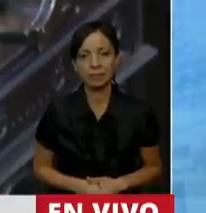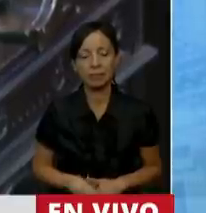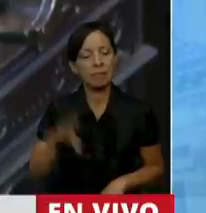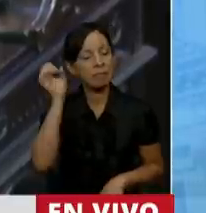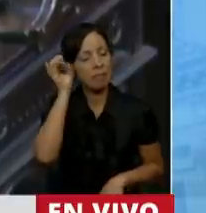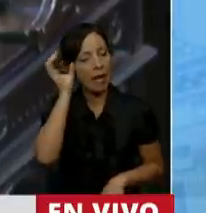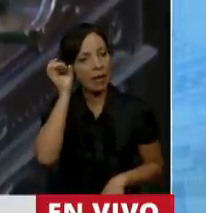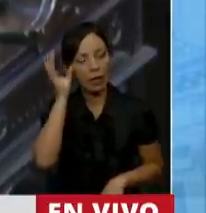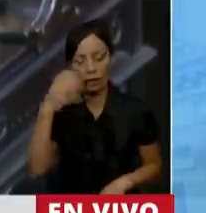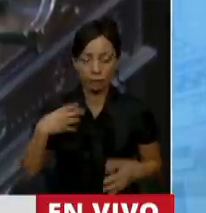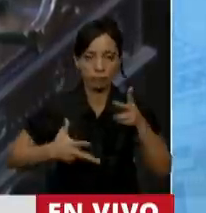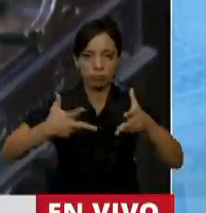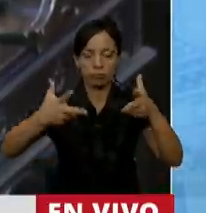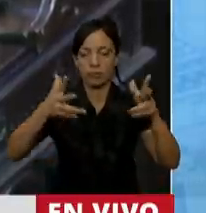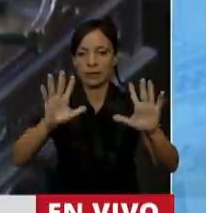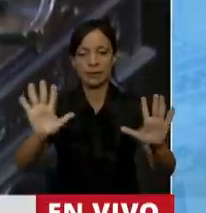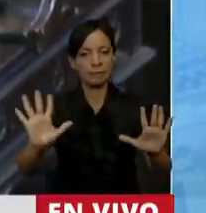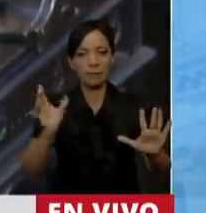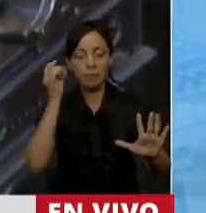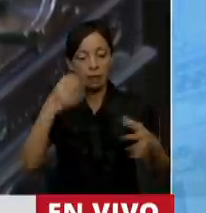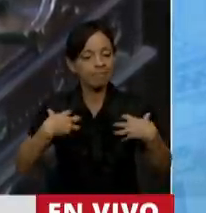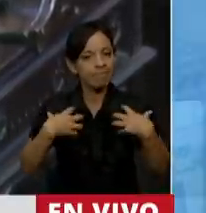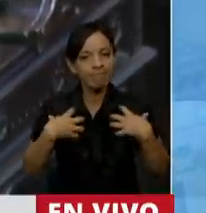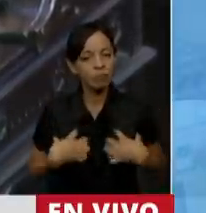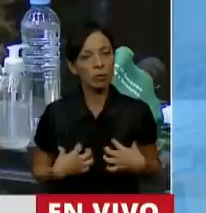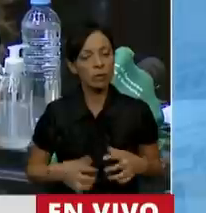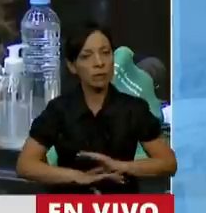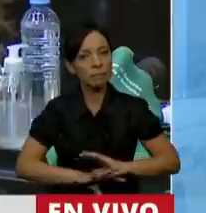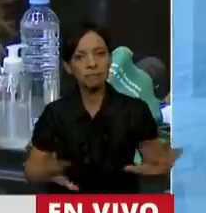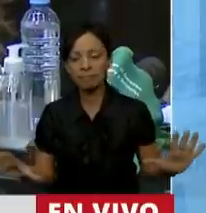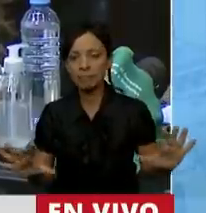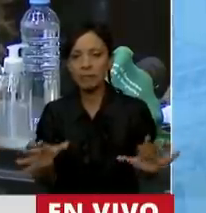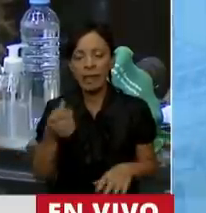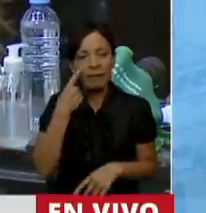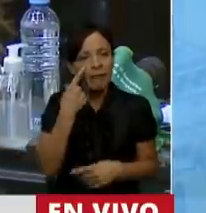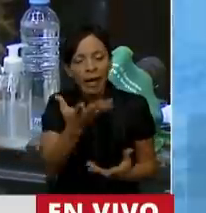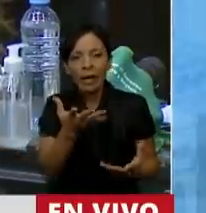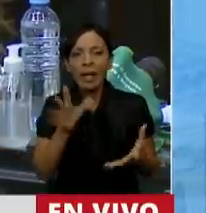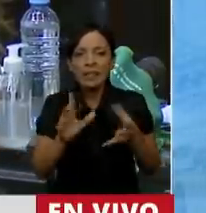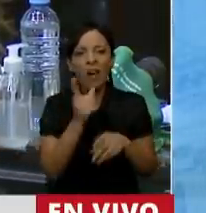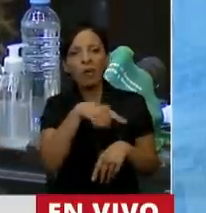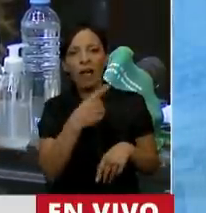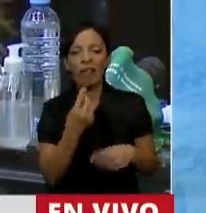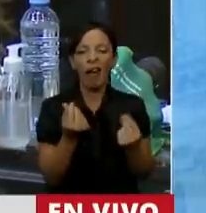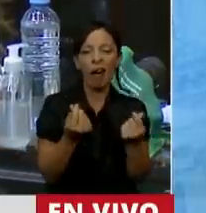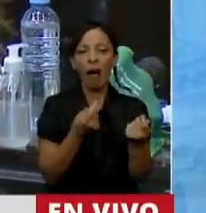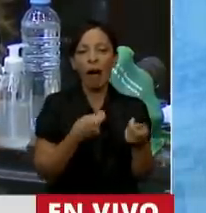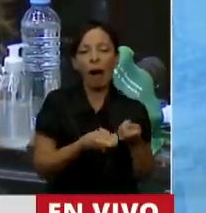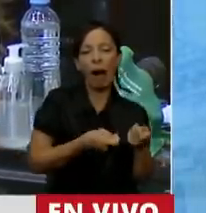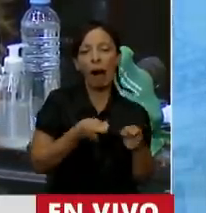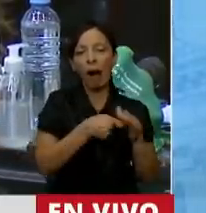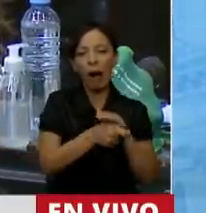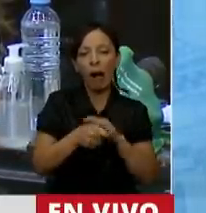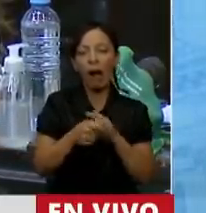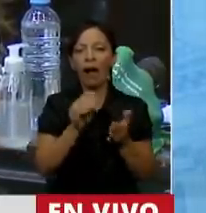Perdón por la forma efusiva en la que lo digo, pero me frustra saber que con la billetera están comprando